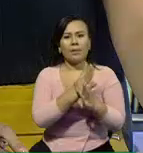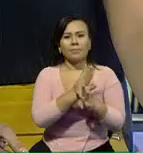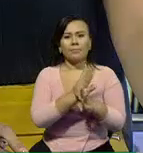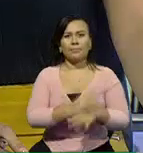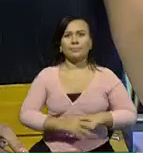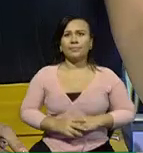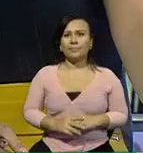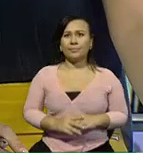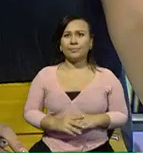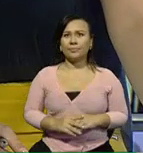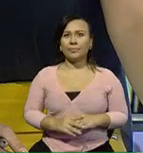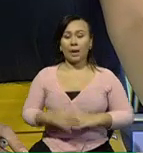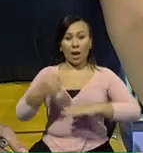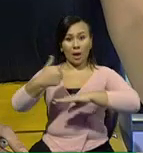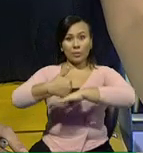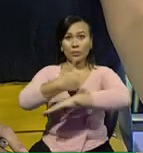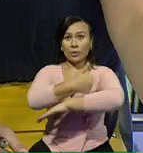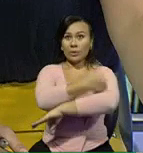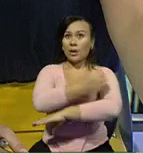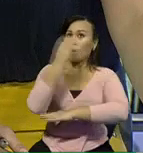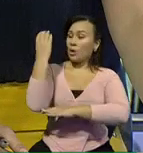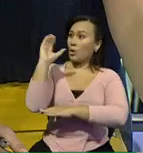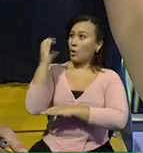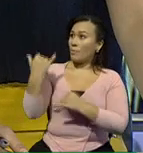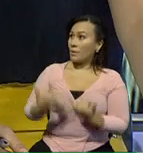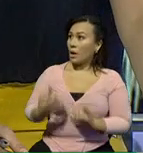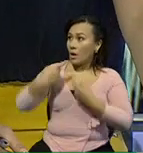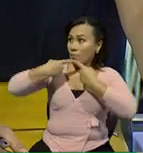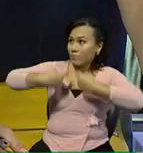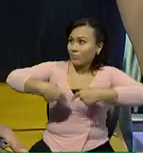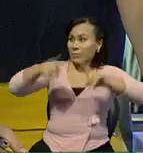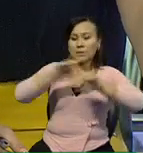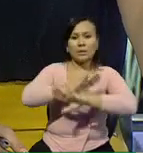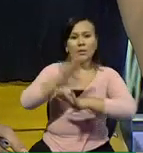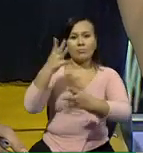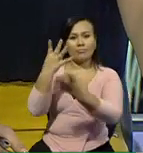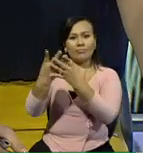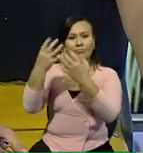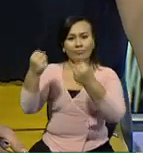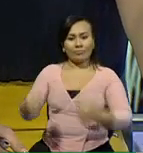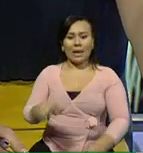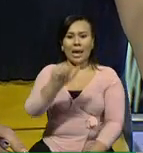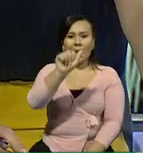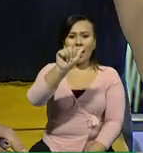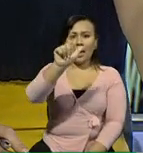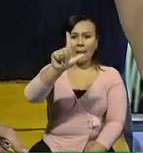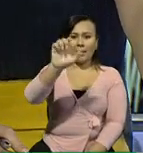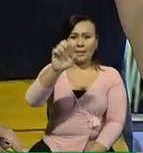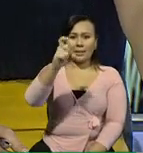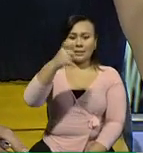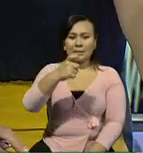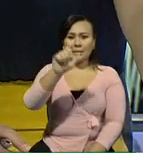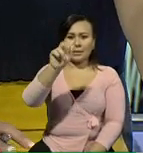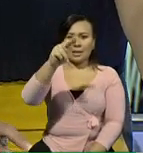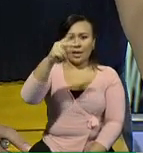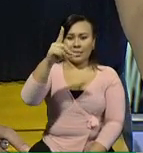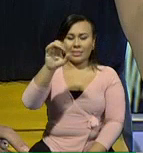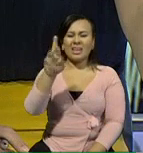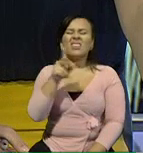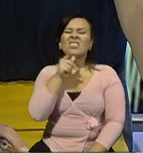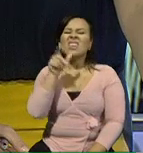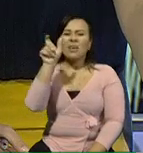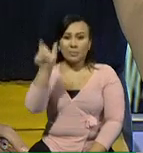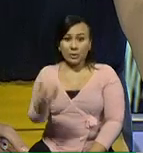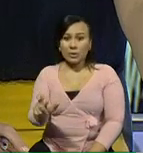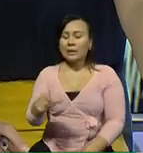Vintimilla. Autoridades colombianas anunciaron la captura de Alexander Angulo Olaya, presunto allegado